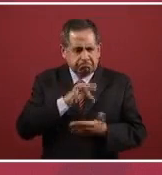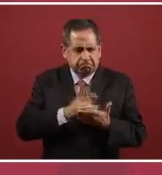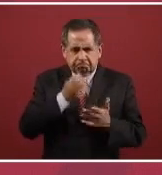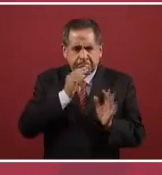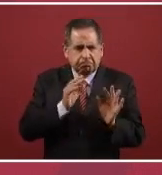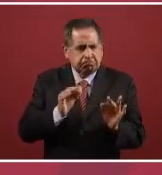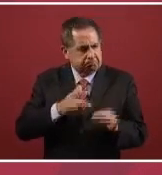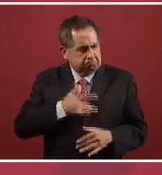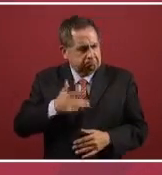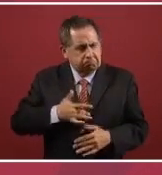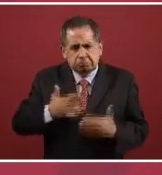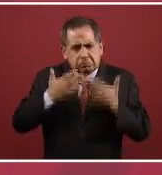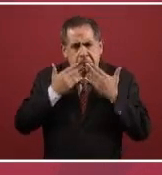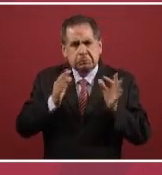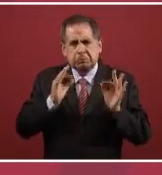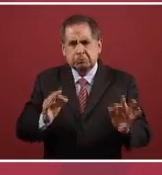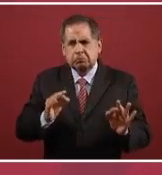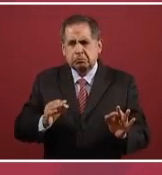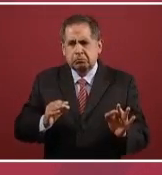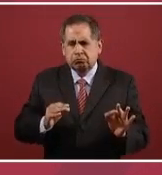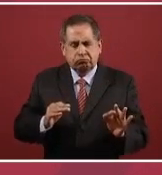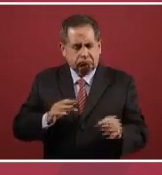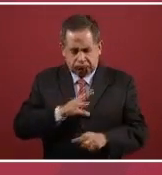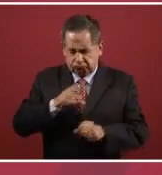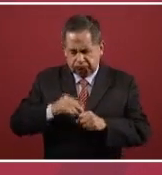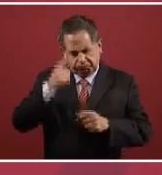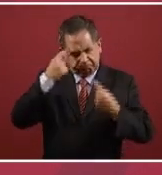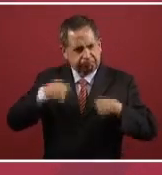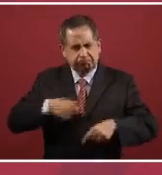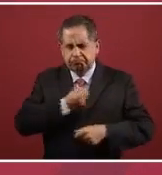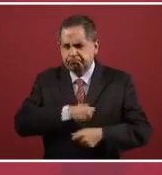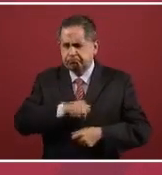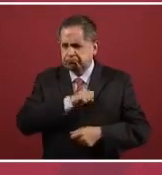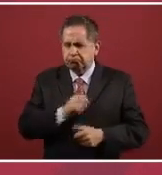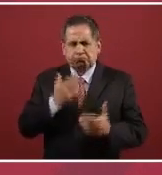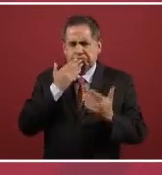bien, gozo de cabal salud.